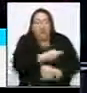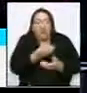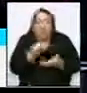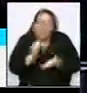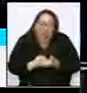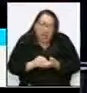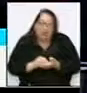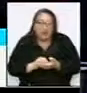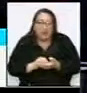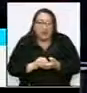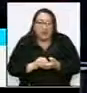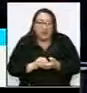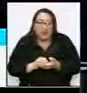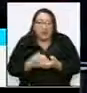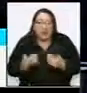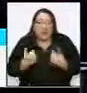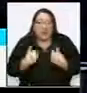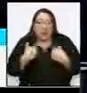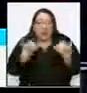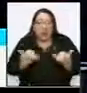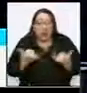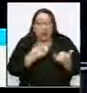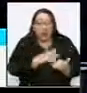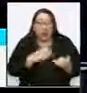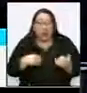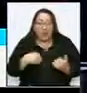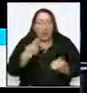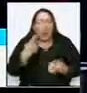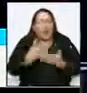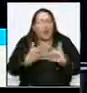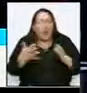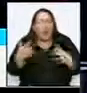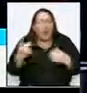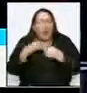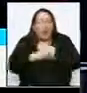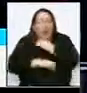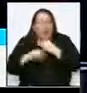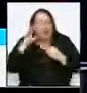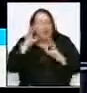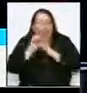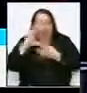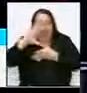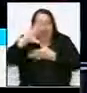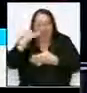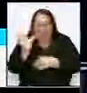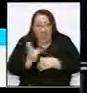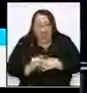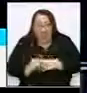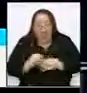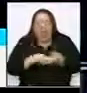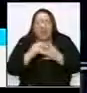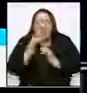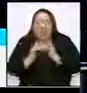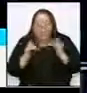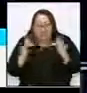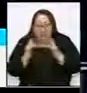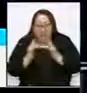poder que tiene el gobierno en cualquier país latinoamericano resulta